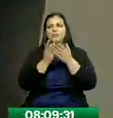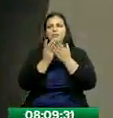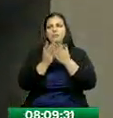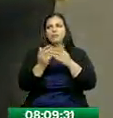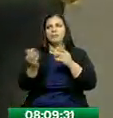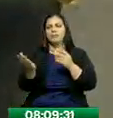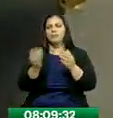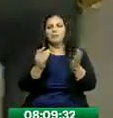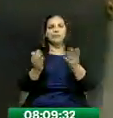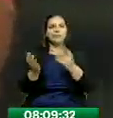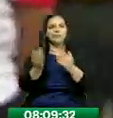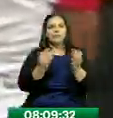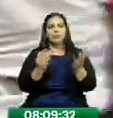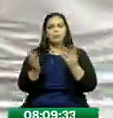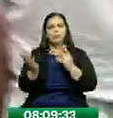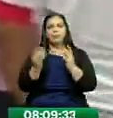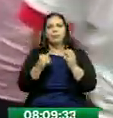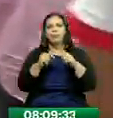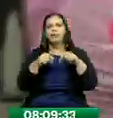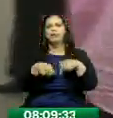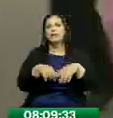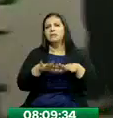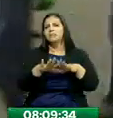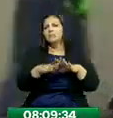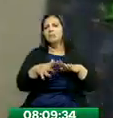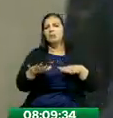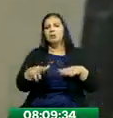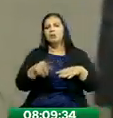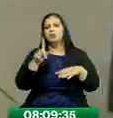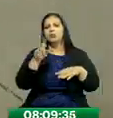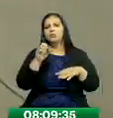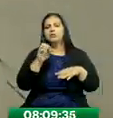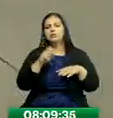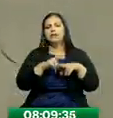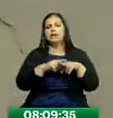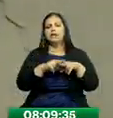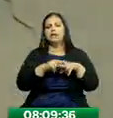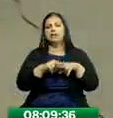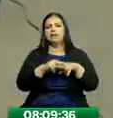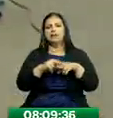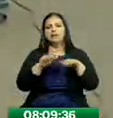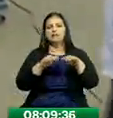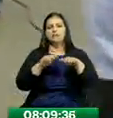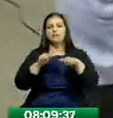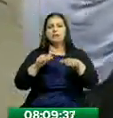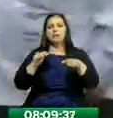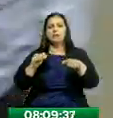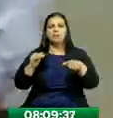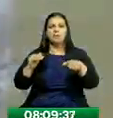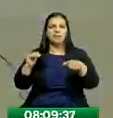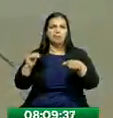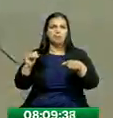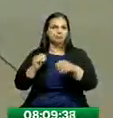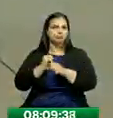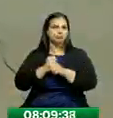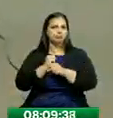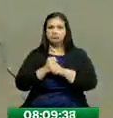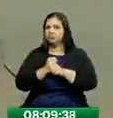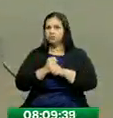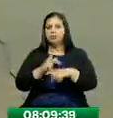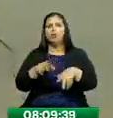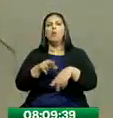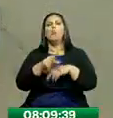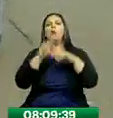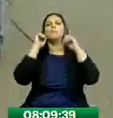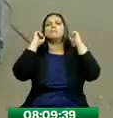concentrándose. Estamos hablando de aproximadamente unas 100 unidades que están en algunas calles contiguas, también